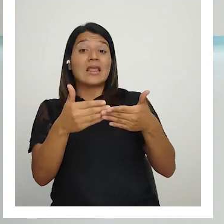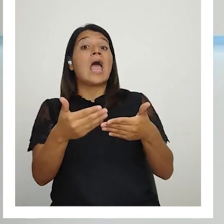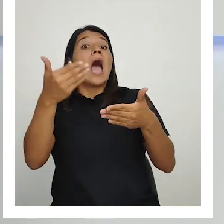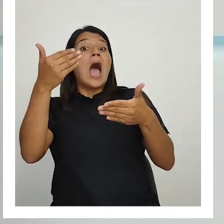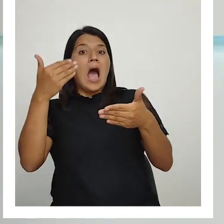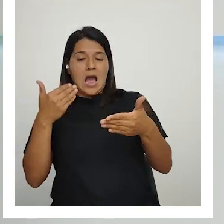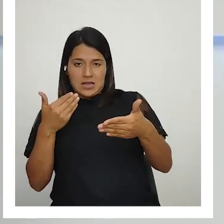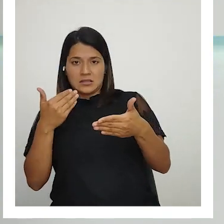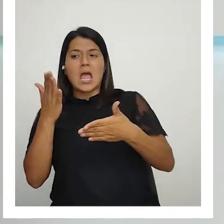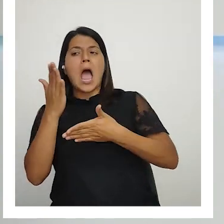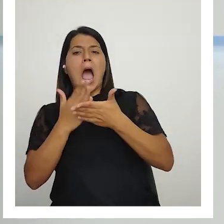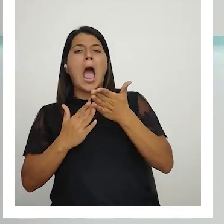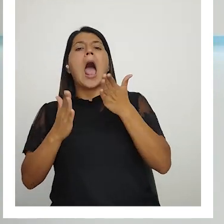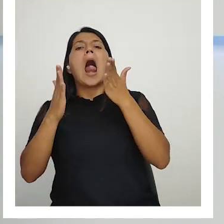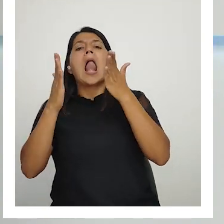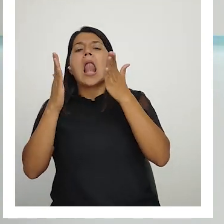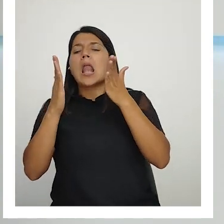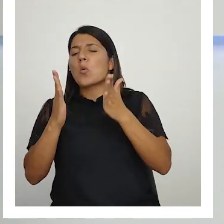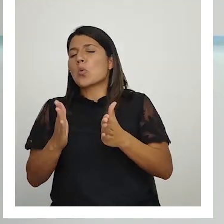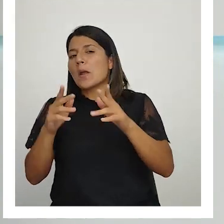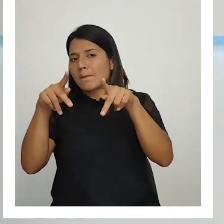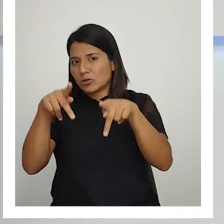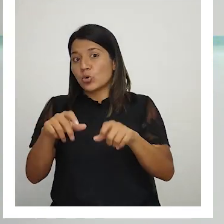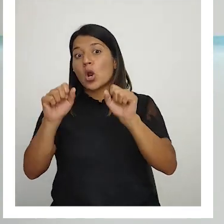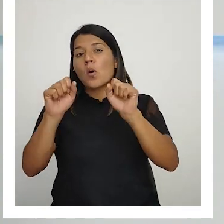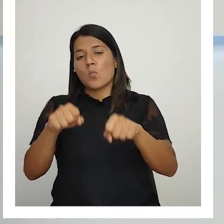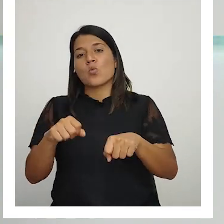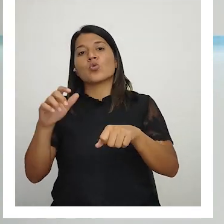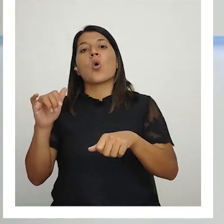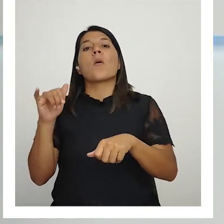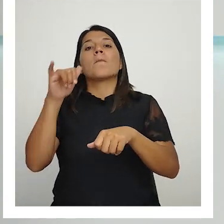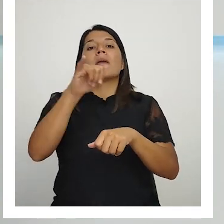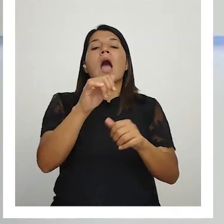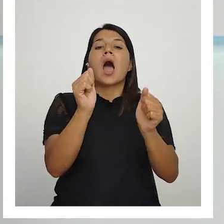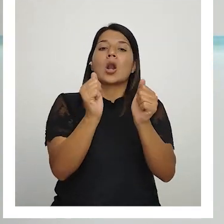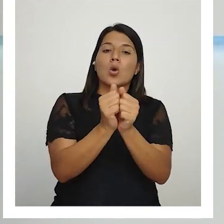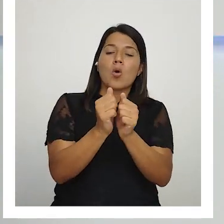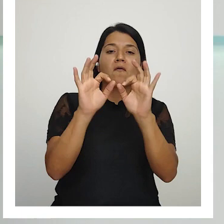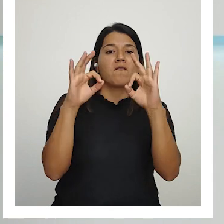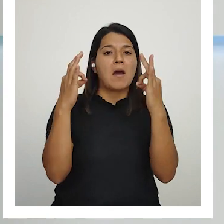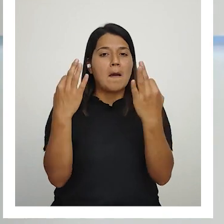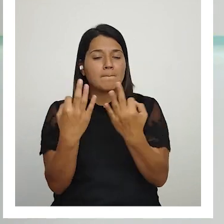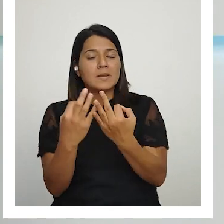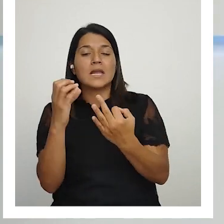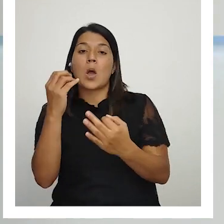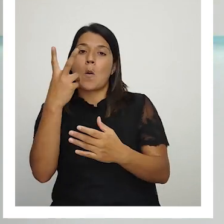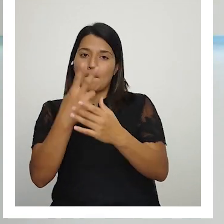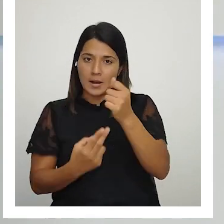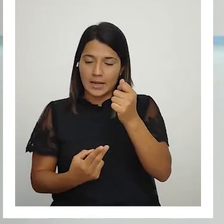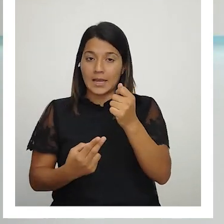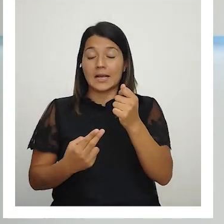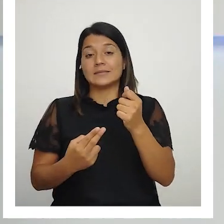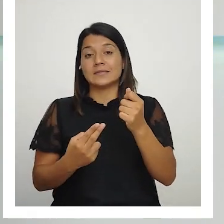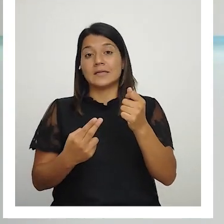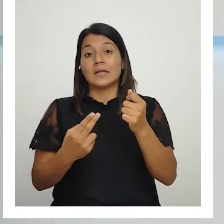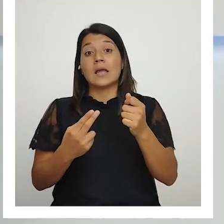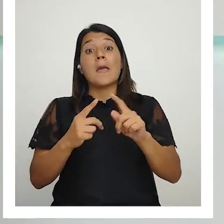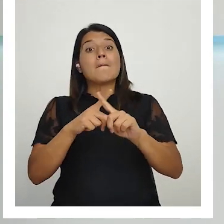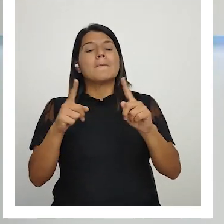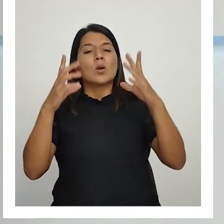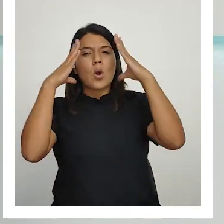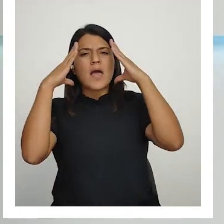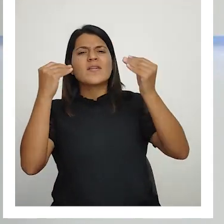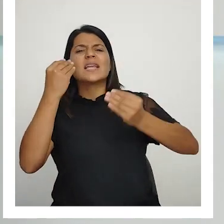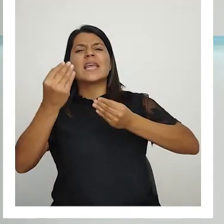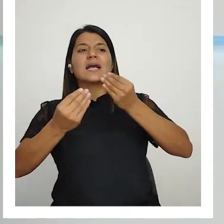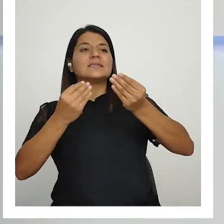la oportunidad que en algunos momentos las personas puedan viajar, por ejemplo, con sus dependientes o con sus parejas, para lo cual la embajada lo que hace